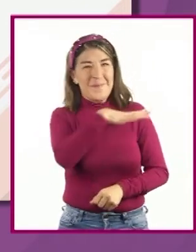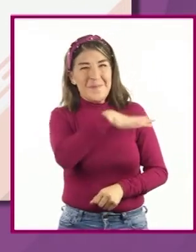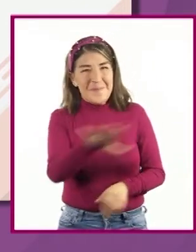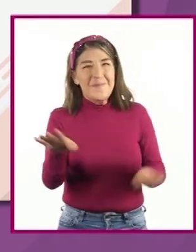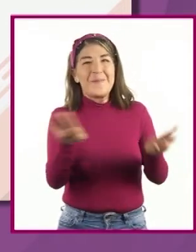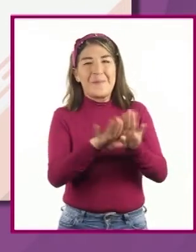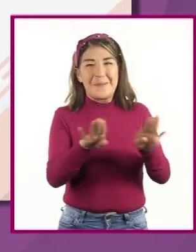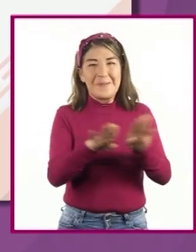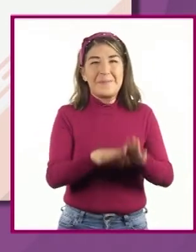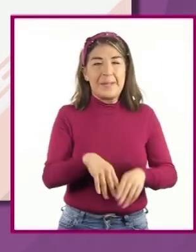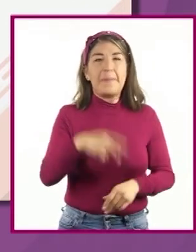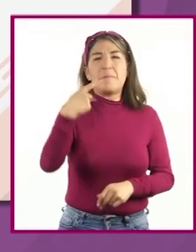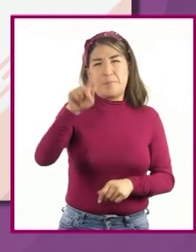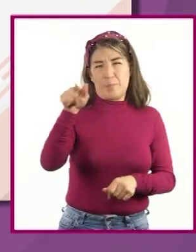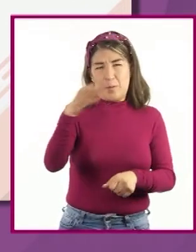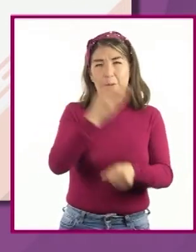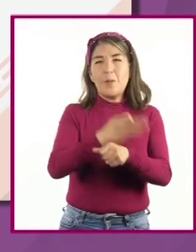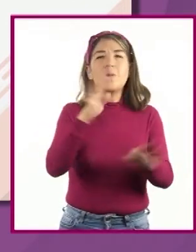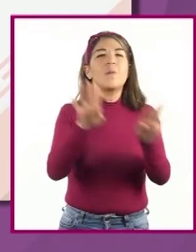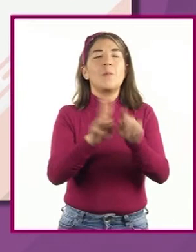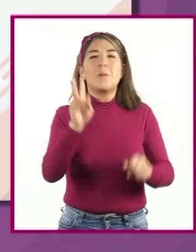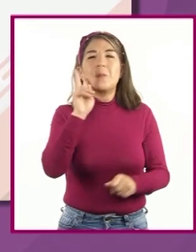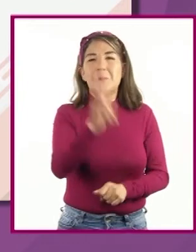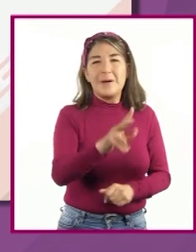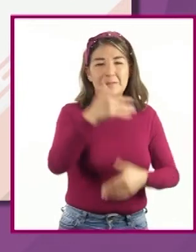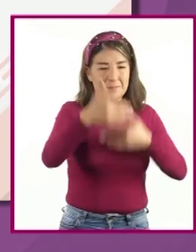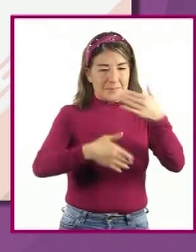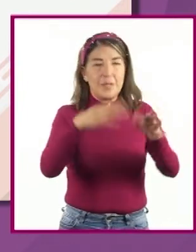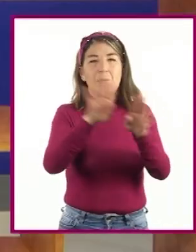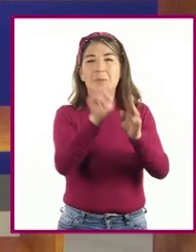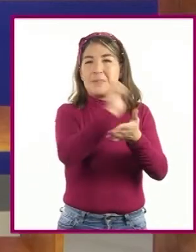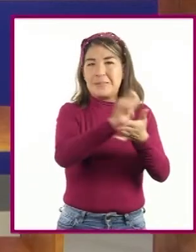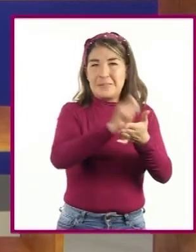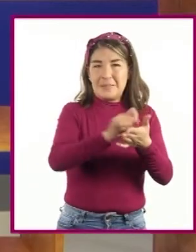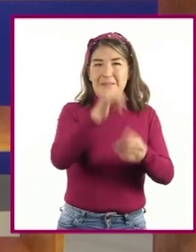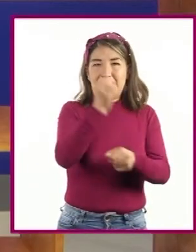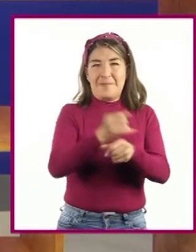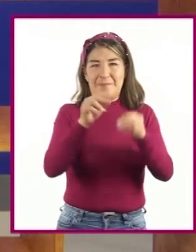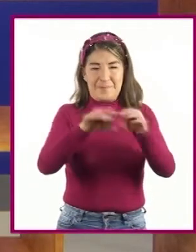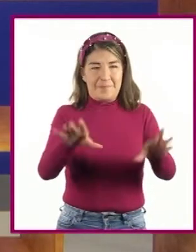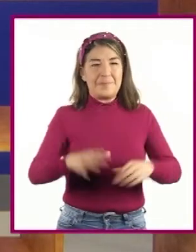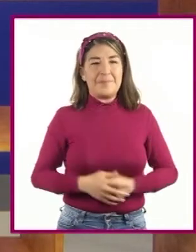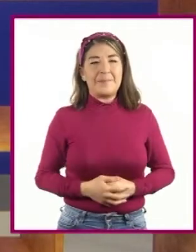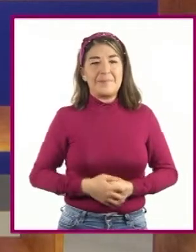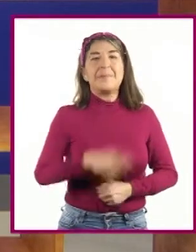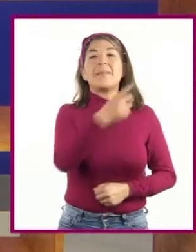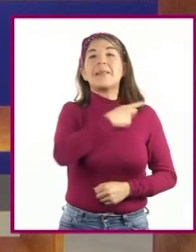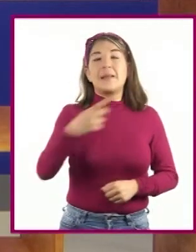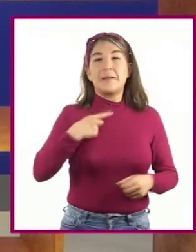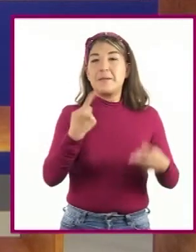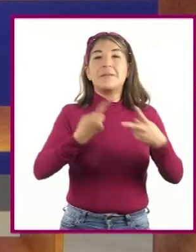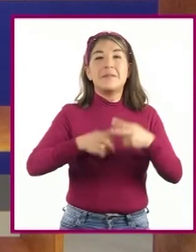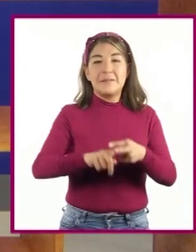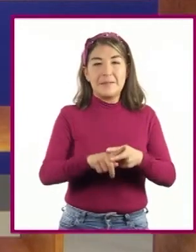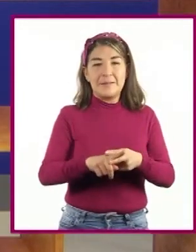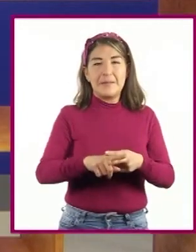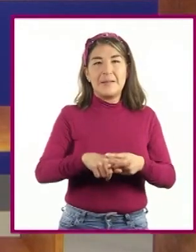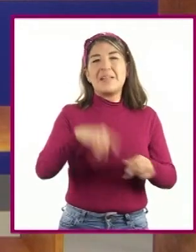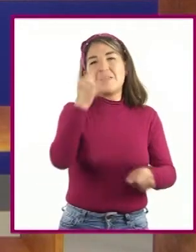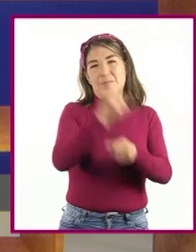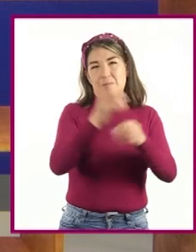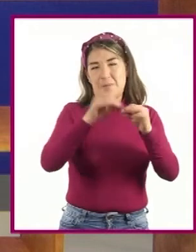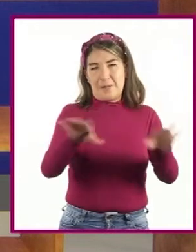pero si me permites, iremos viendo cómo estructurar nuestro informe. Debemos empezar con los datos